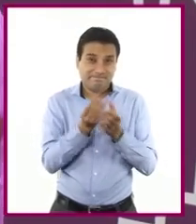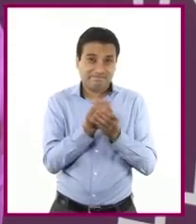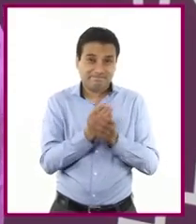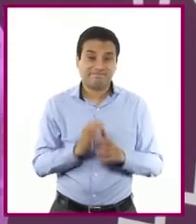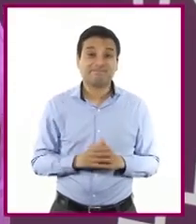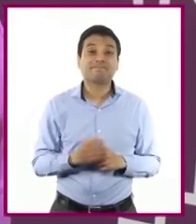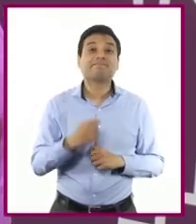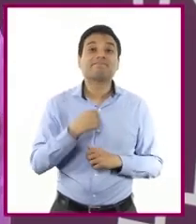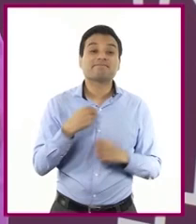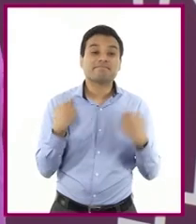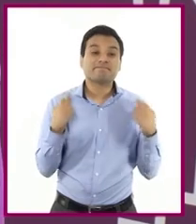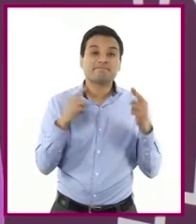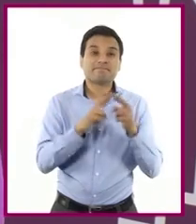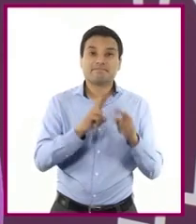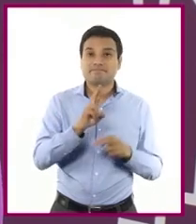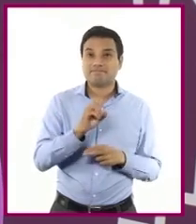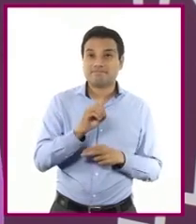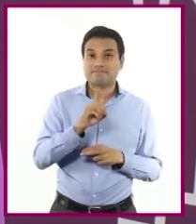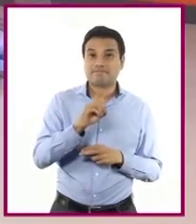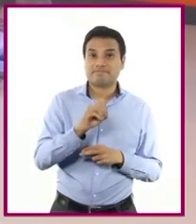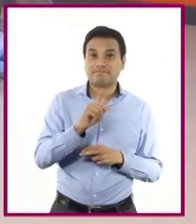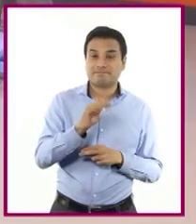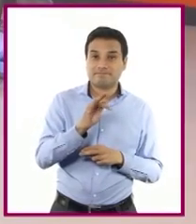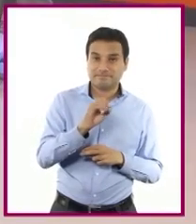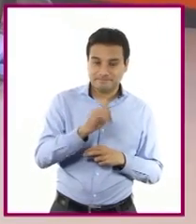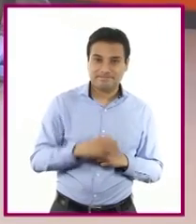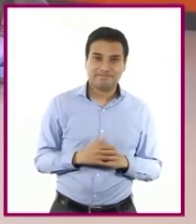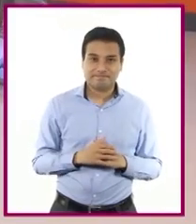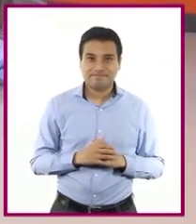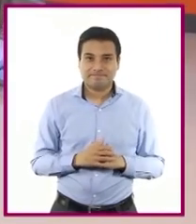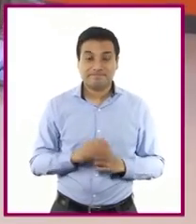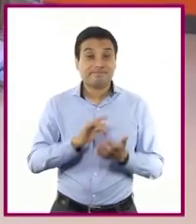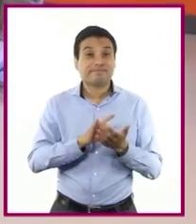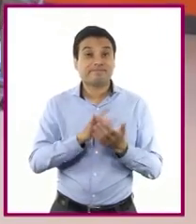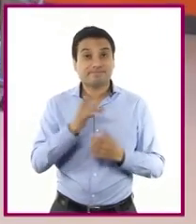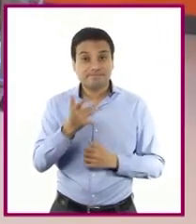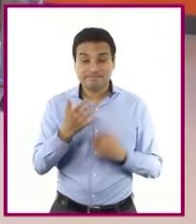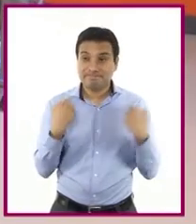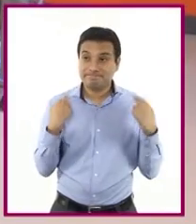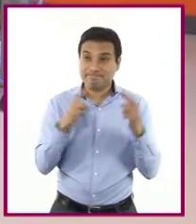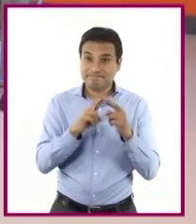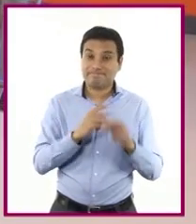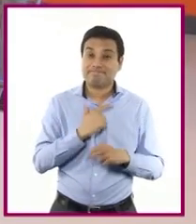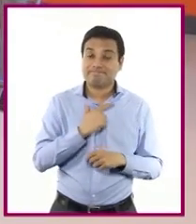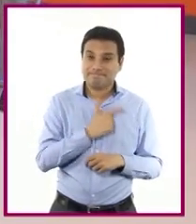Soy el profesor Rodolfo García Mejía. Gracias, profesores. Fue un gusto